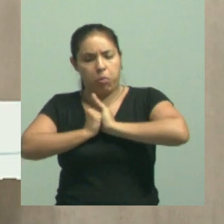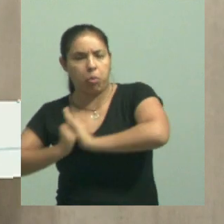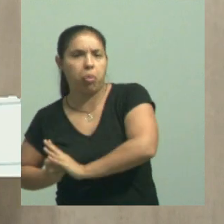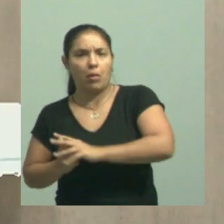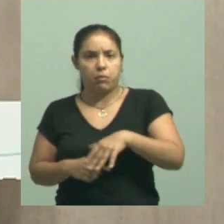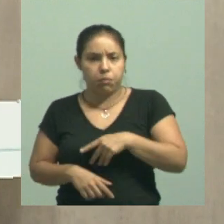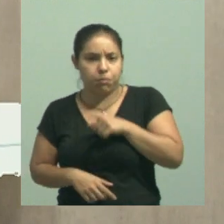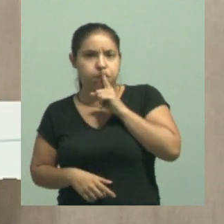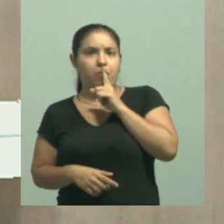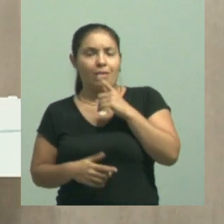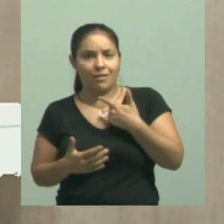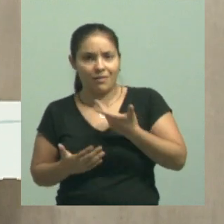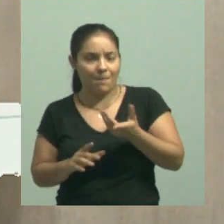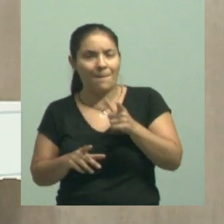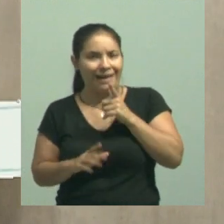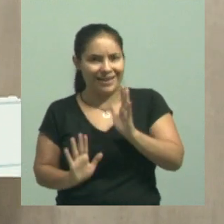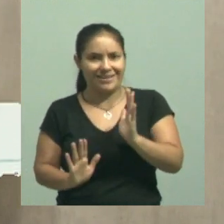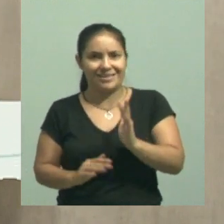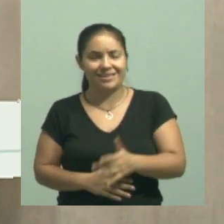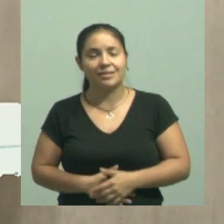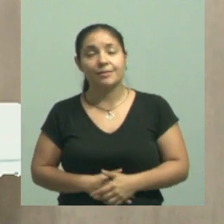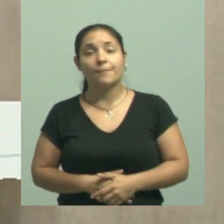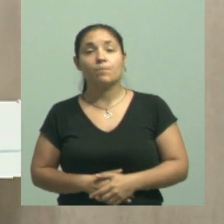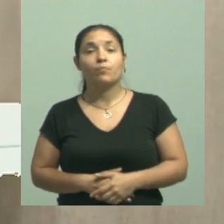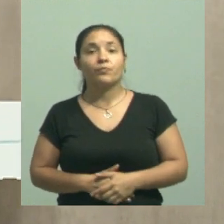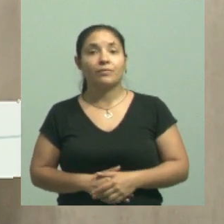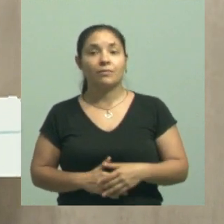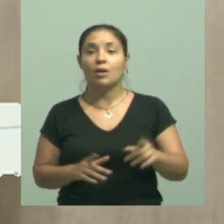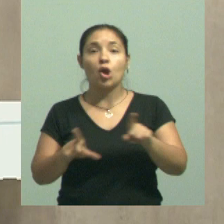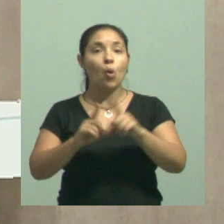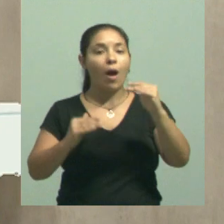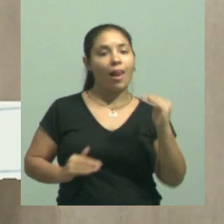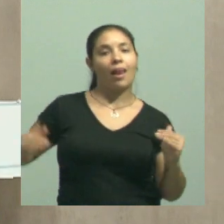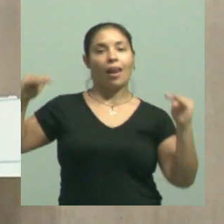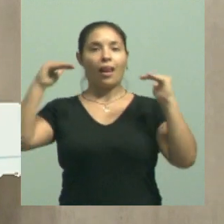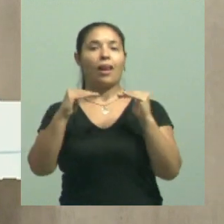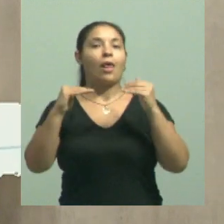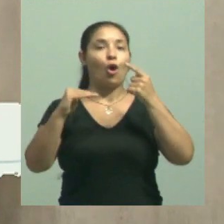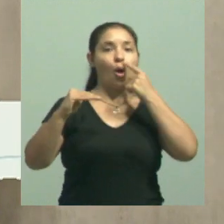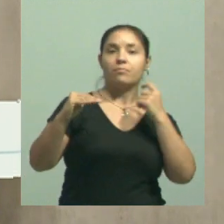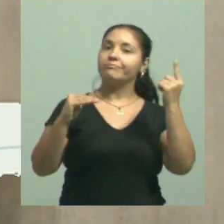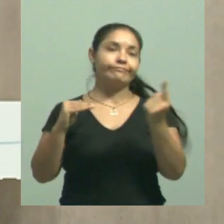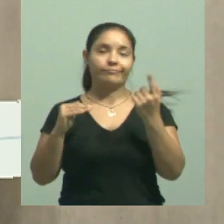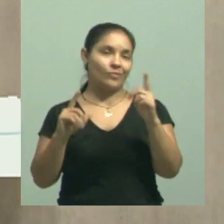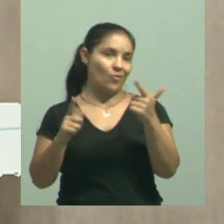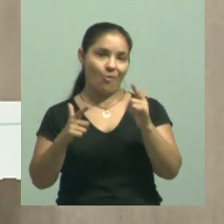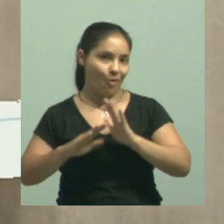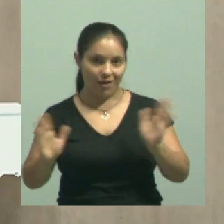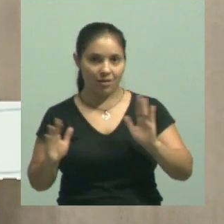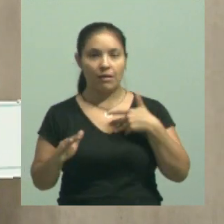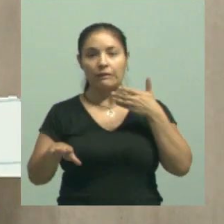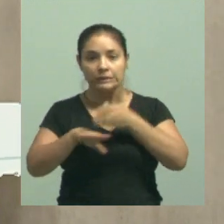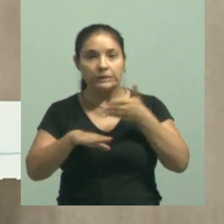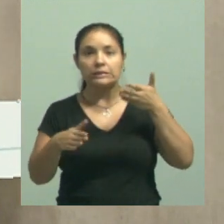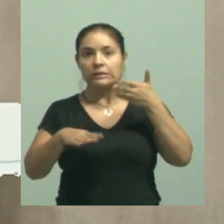medio de comunicación. Sí. No tenemos las mismas posibilidades ni los mismos lugares que los varones. Nos cuesta acceder y nos